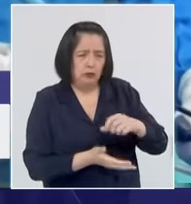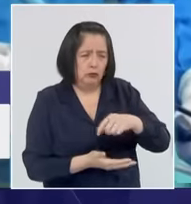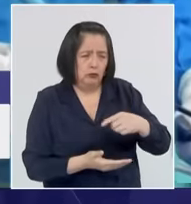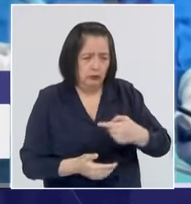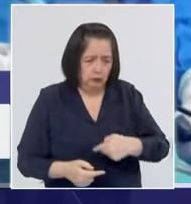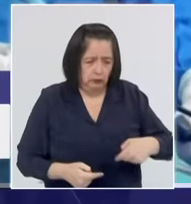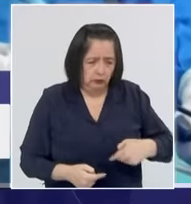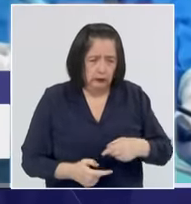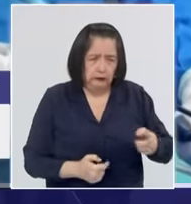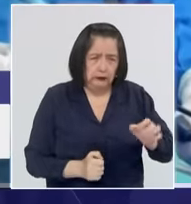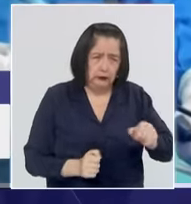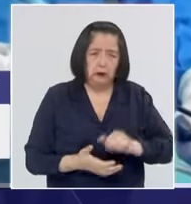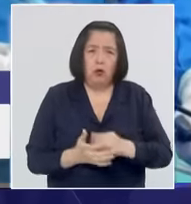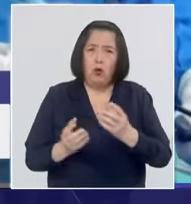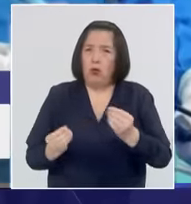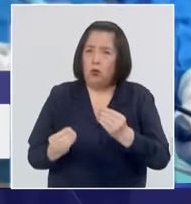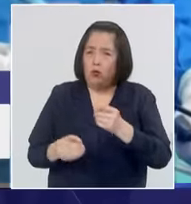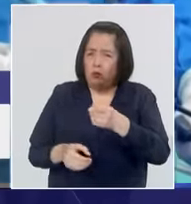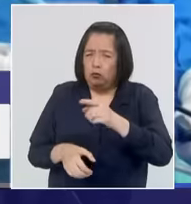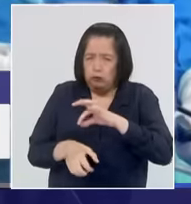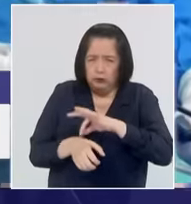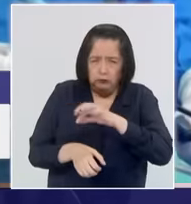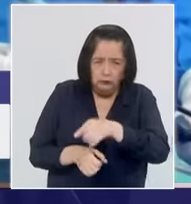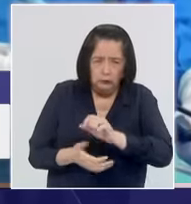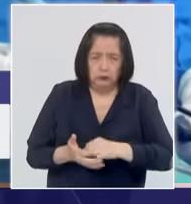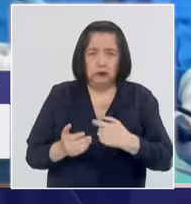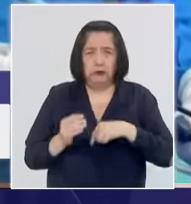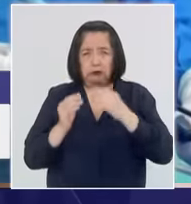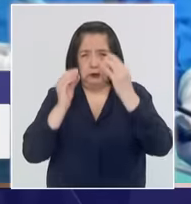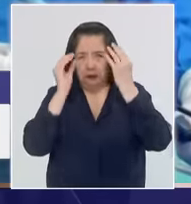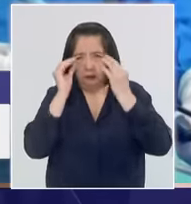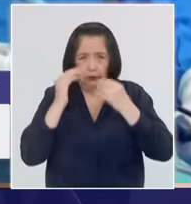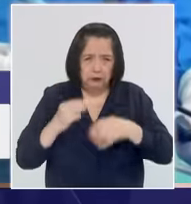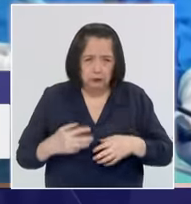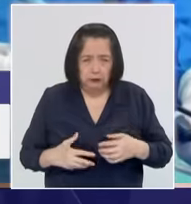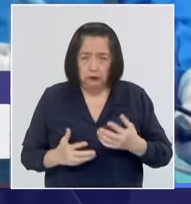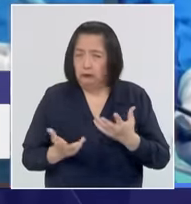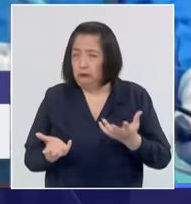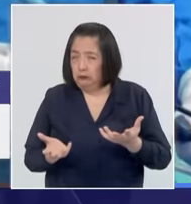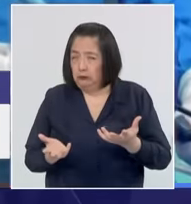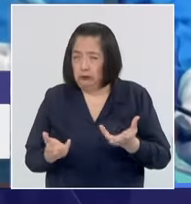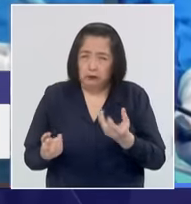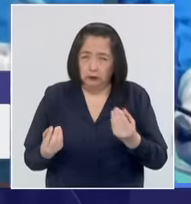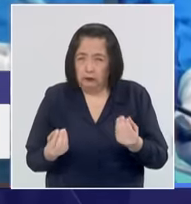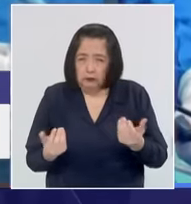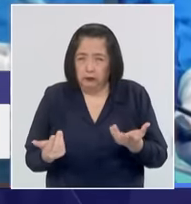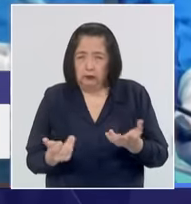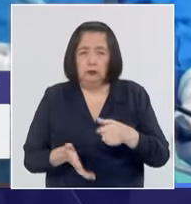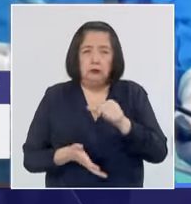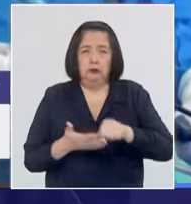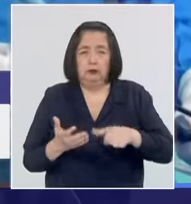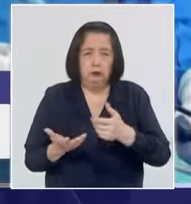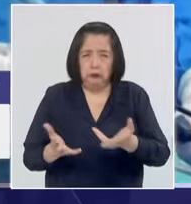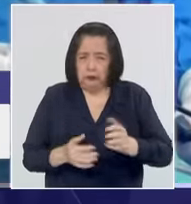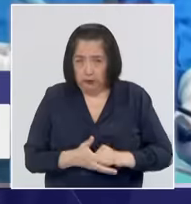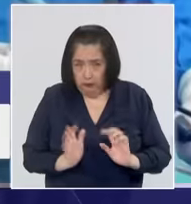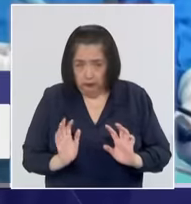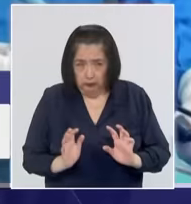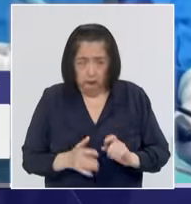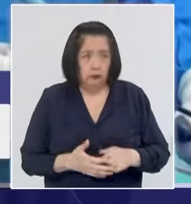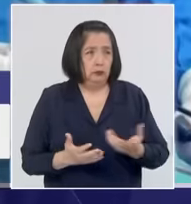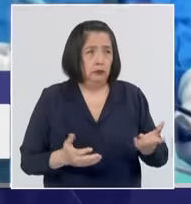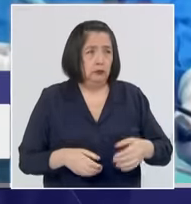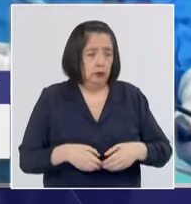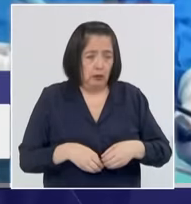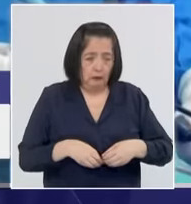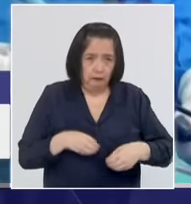Fong, que su especialidad es cirugía plástica? ¿Cómo fue esa operación? ¿Fue a tajo